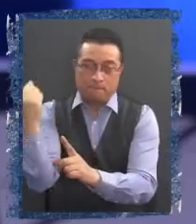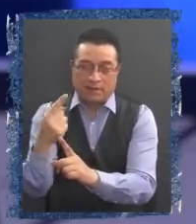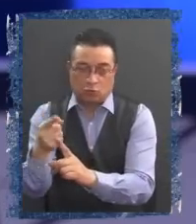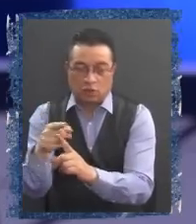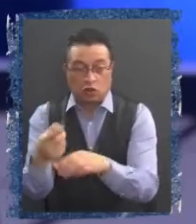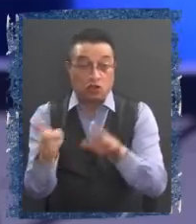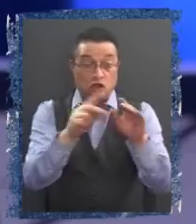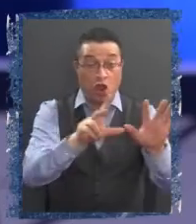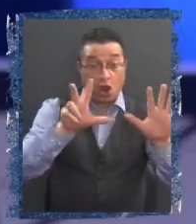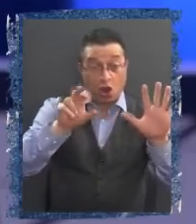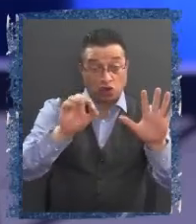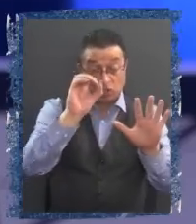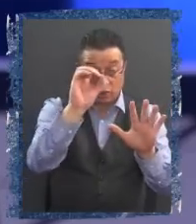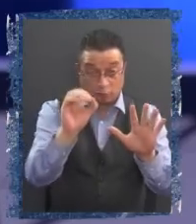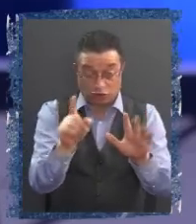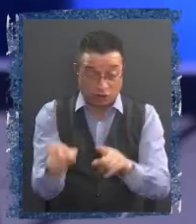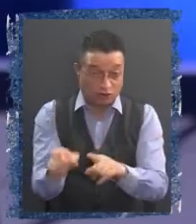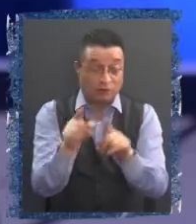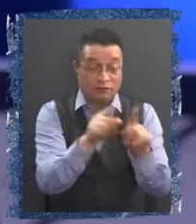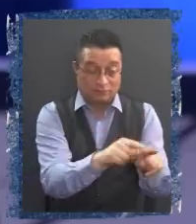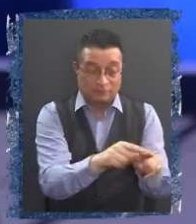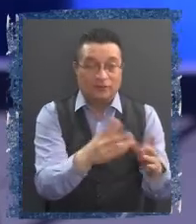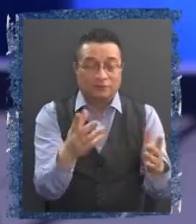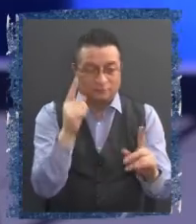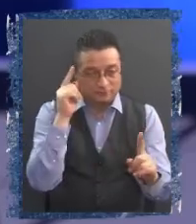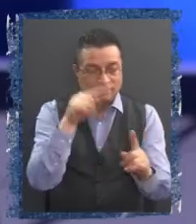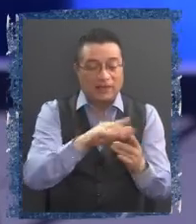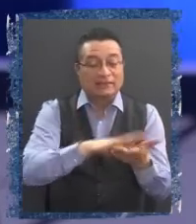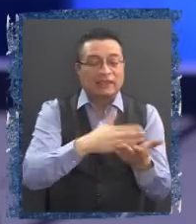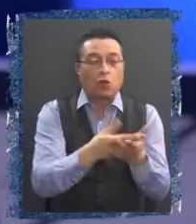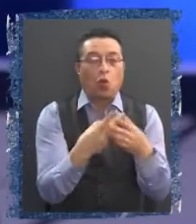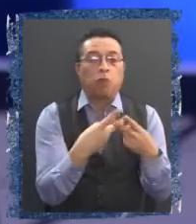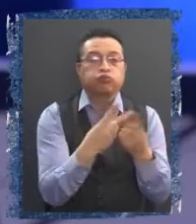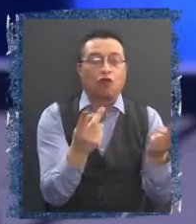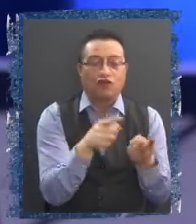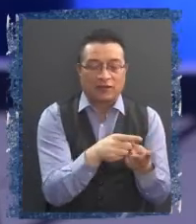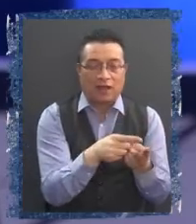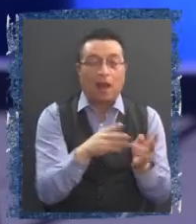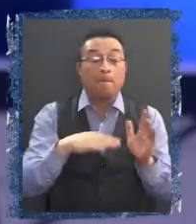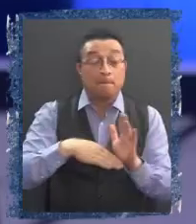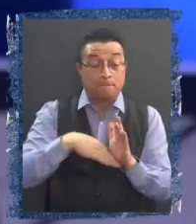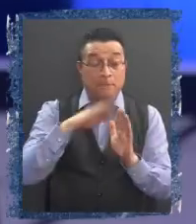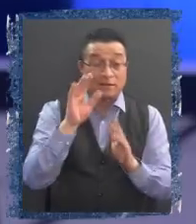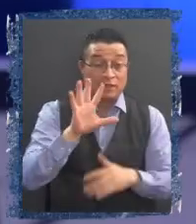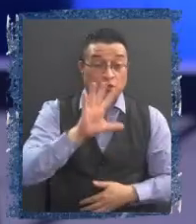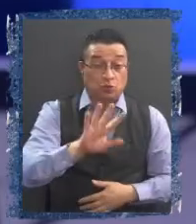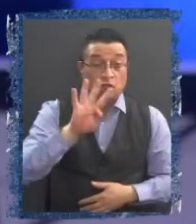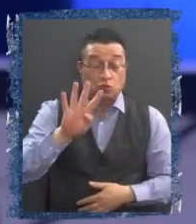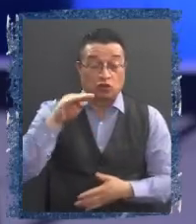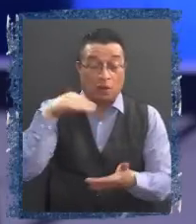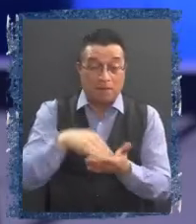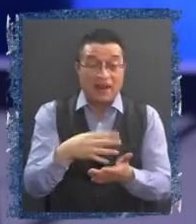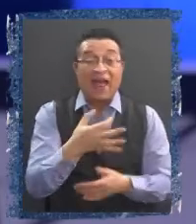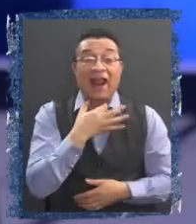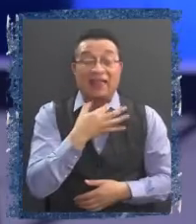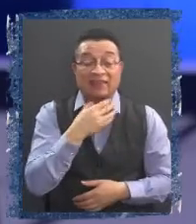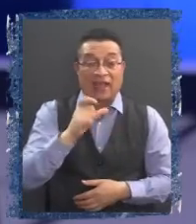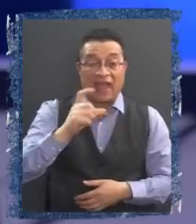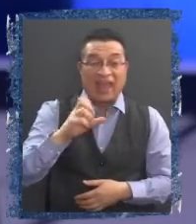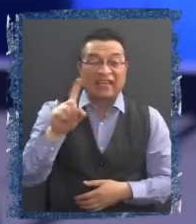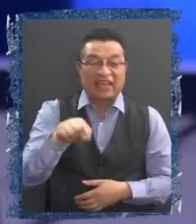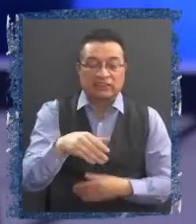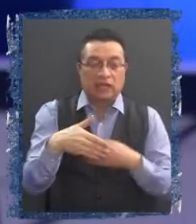el 80% restante está en la salud pública, donde hay más de 54.000 garantías GES